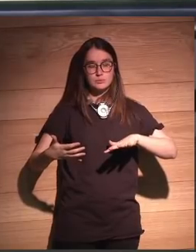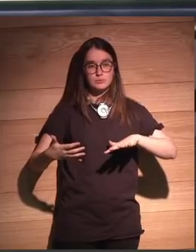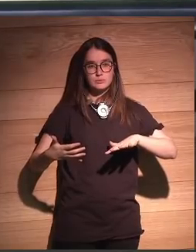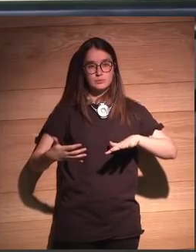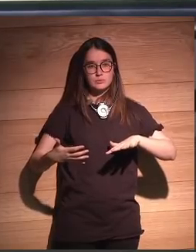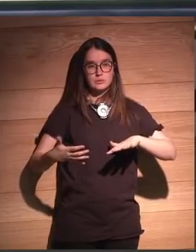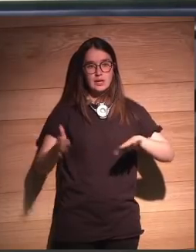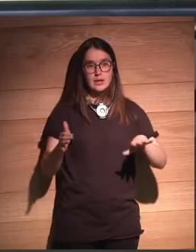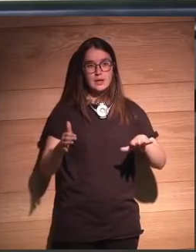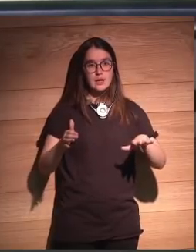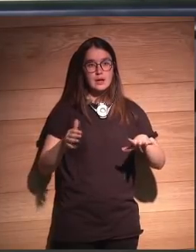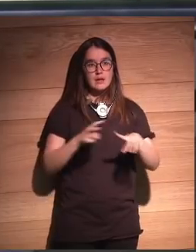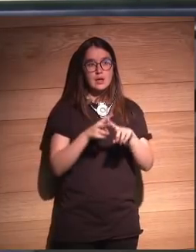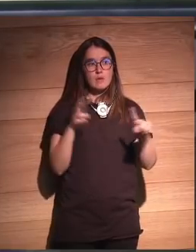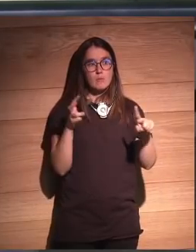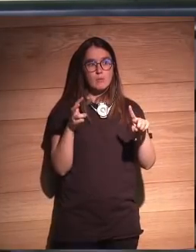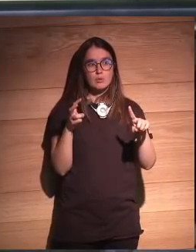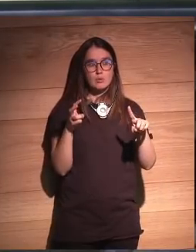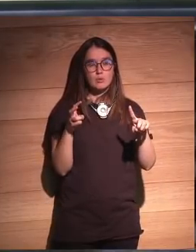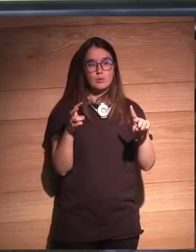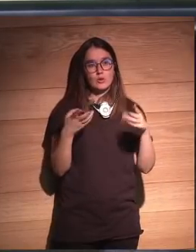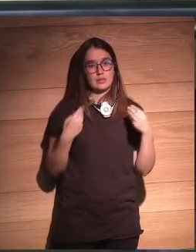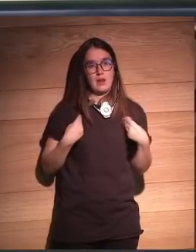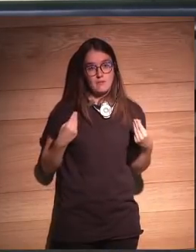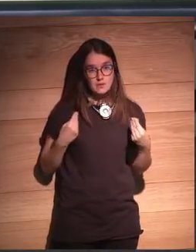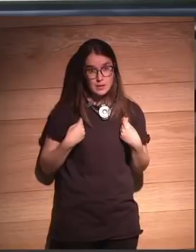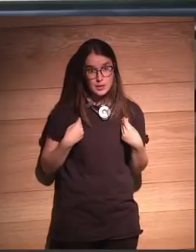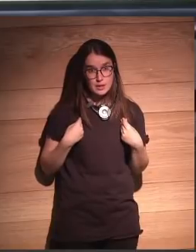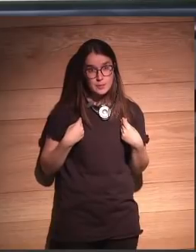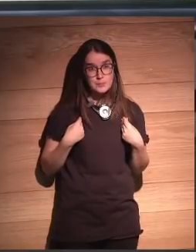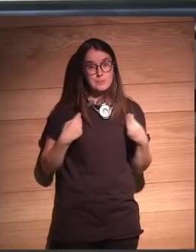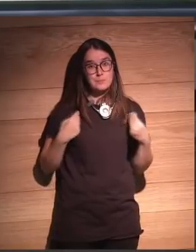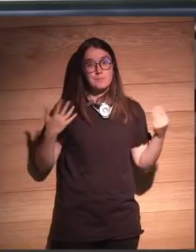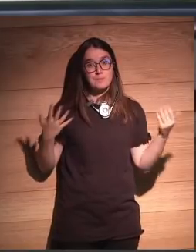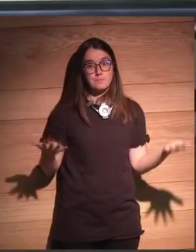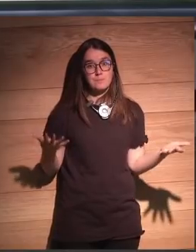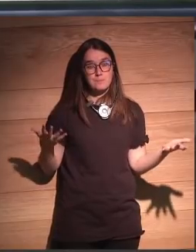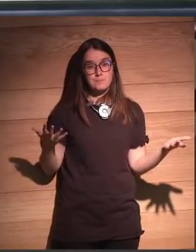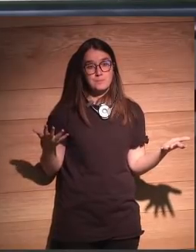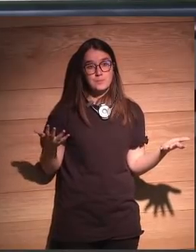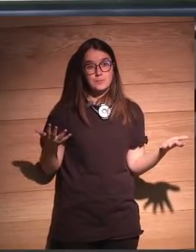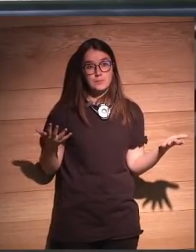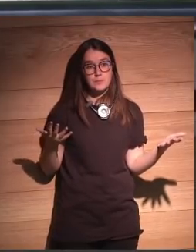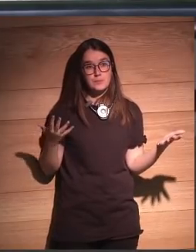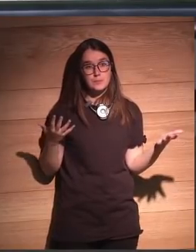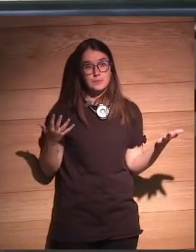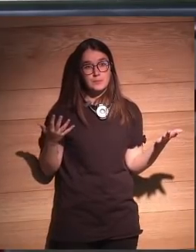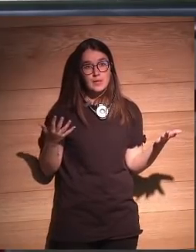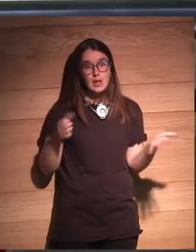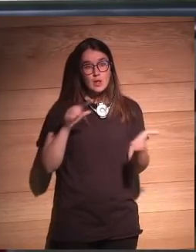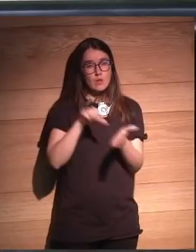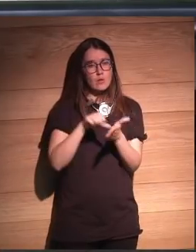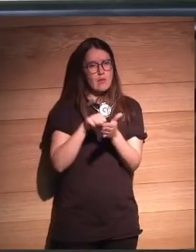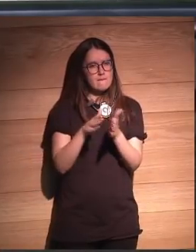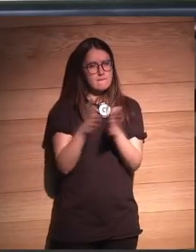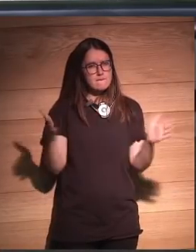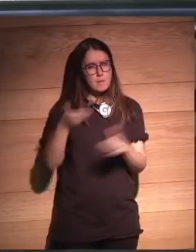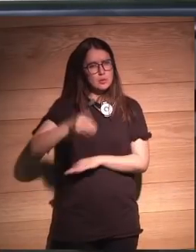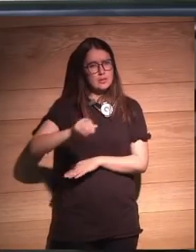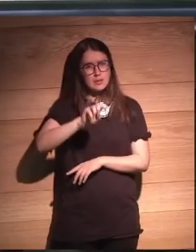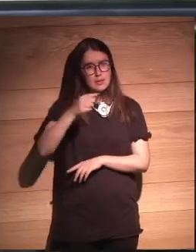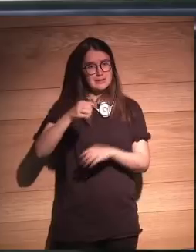en la esfera de la vivienda. Así que en la mayor parte de las grandes ciudades del